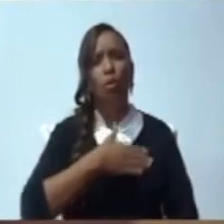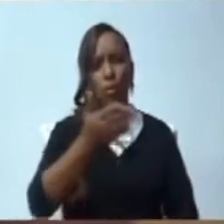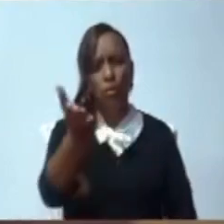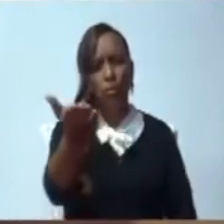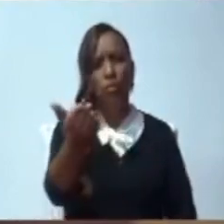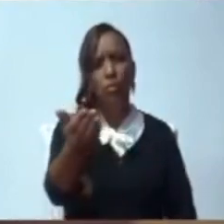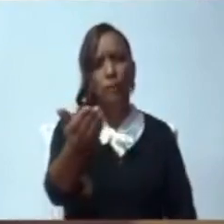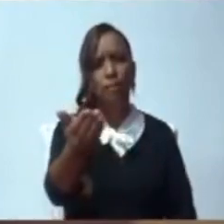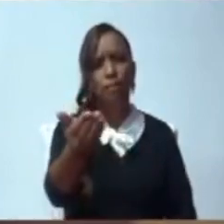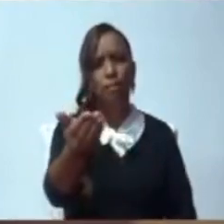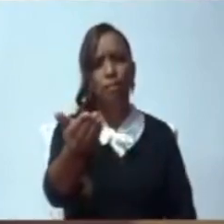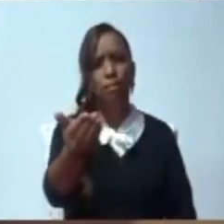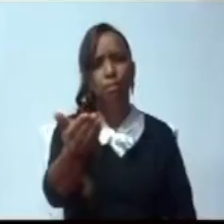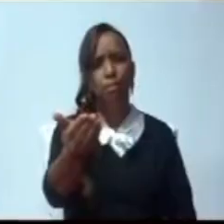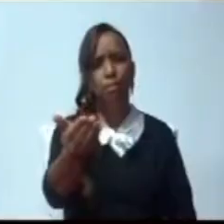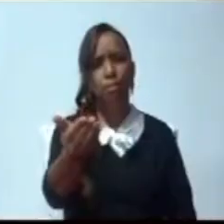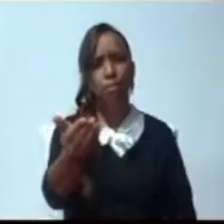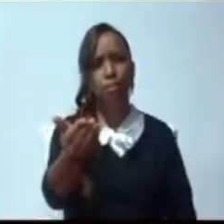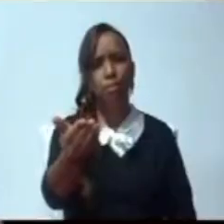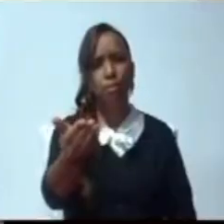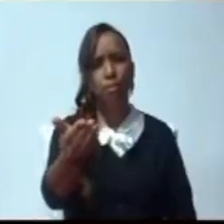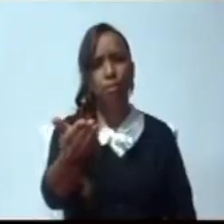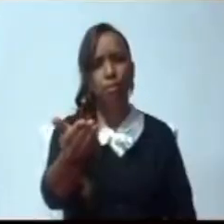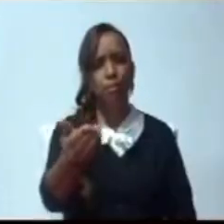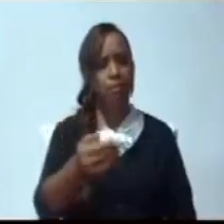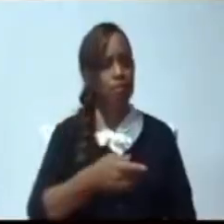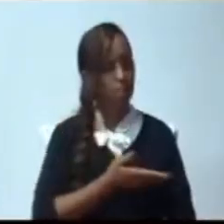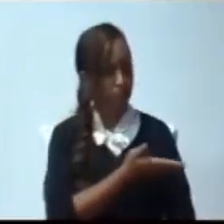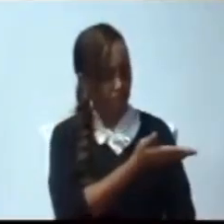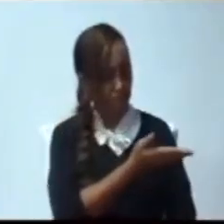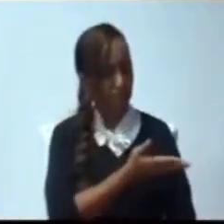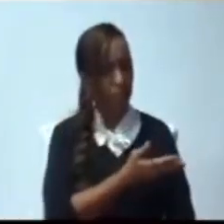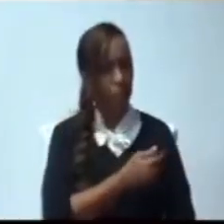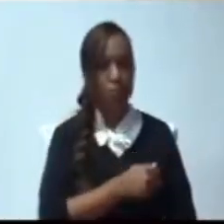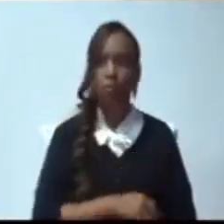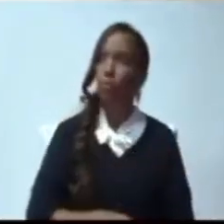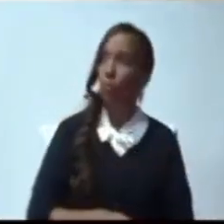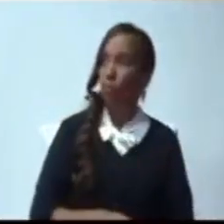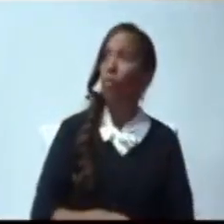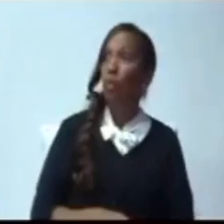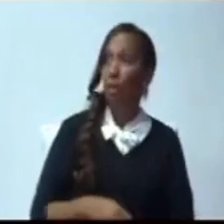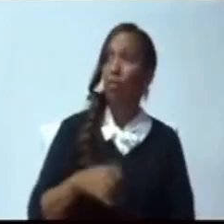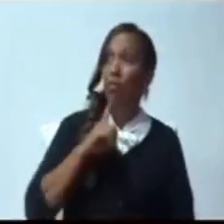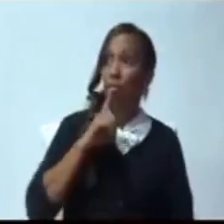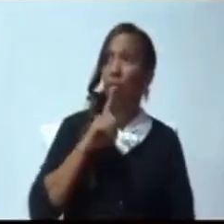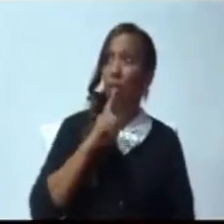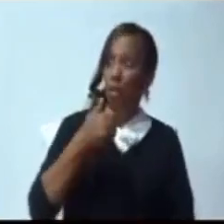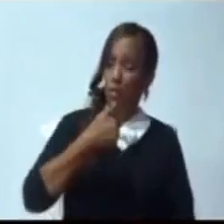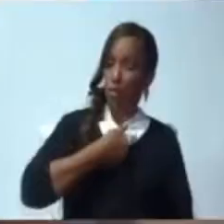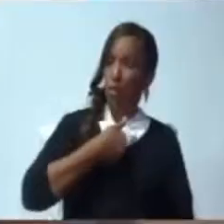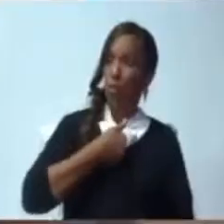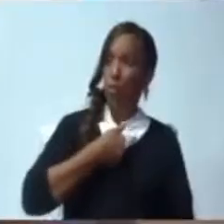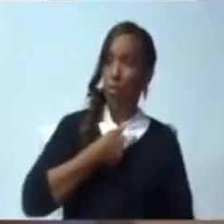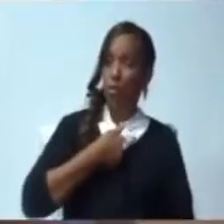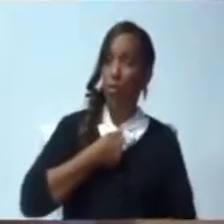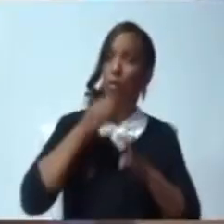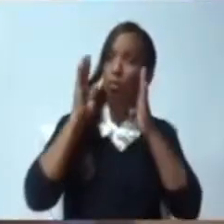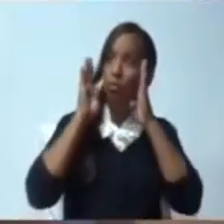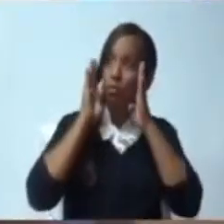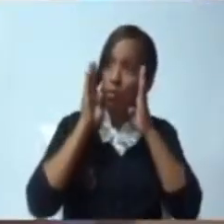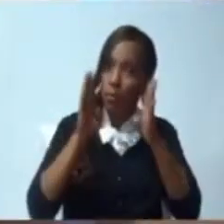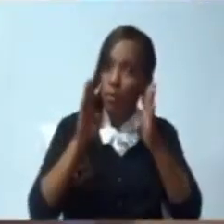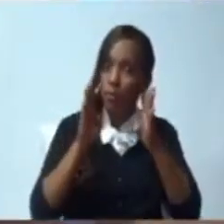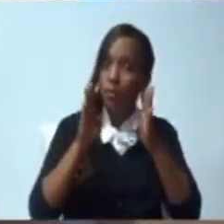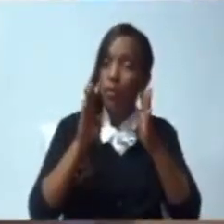Y que presto atención cada vez que hay un colega hablando. Claro, como usted hace, profesor.